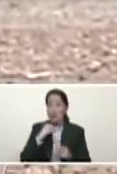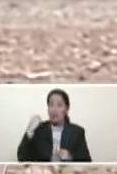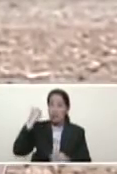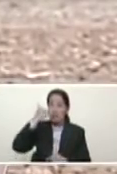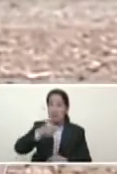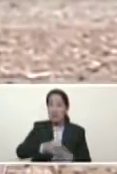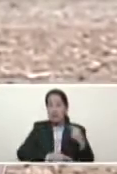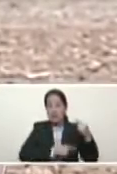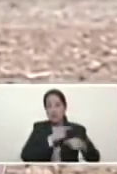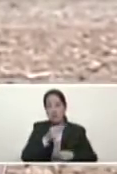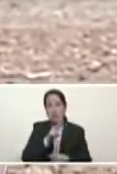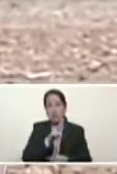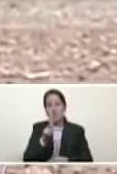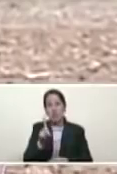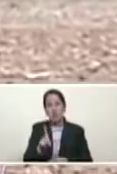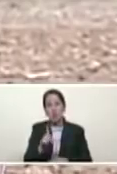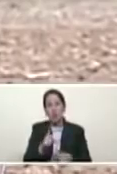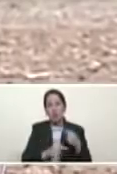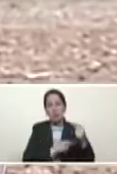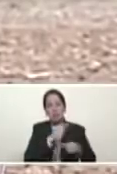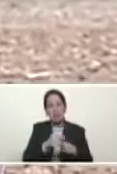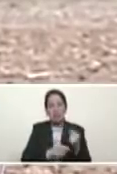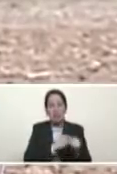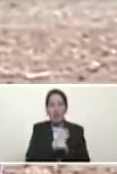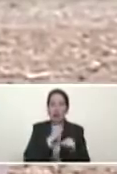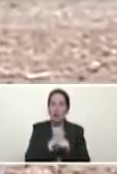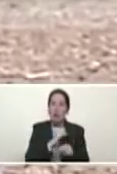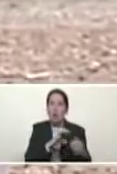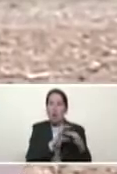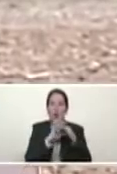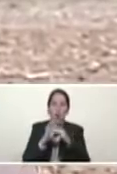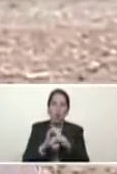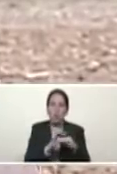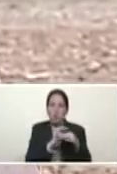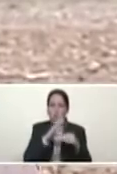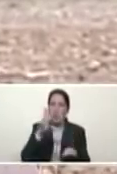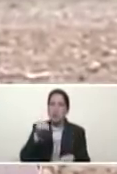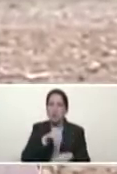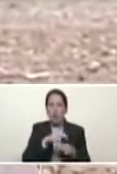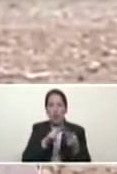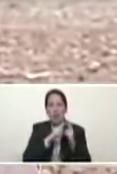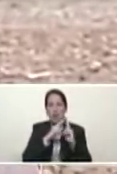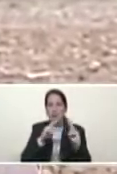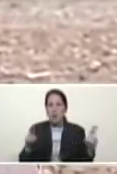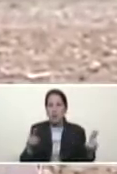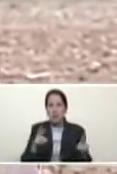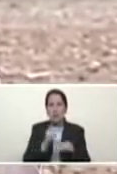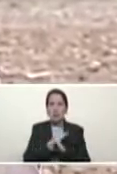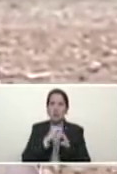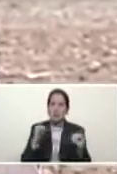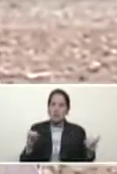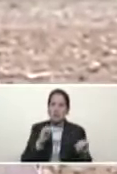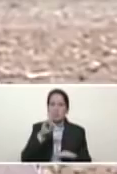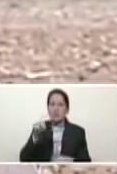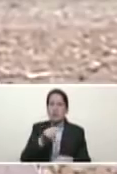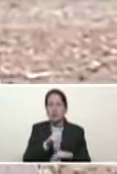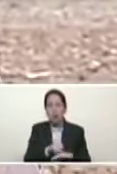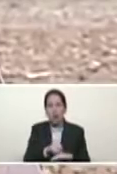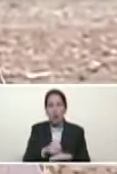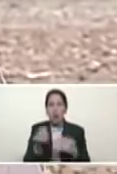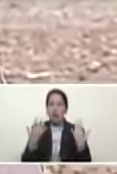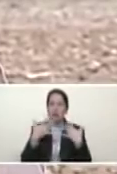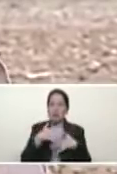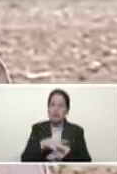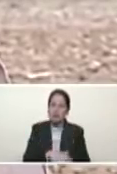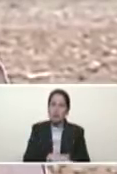XXI en base al trabajo, a la prosperidad, a la unión nacional, a la democracia, a la paz, a la independencia nacional y a la integración